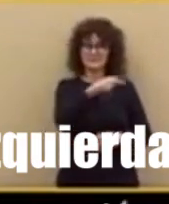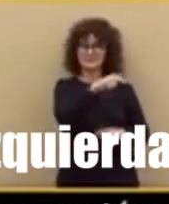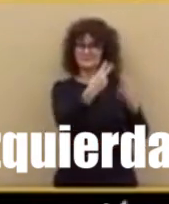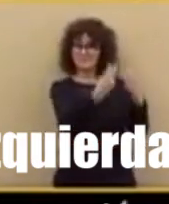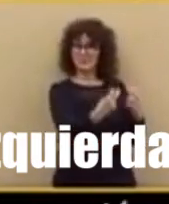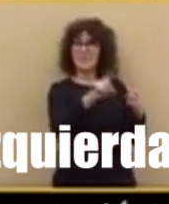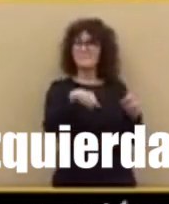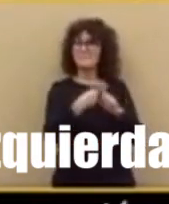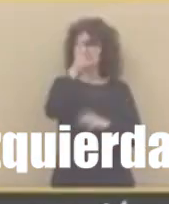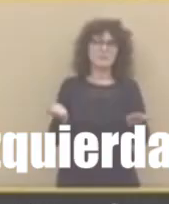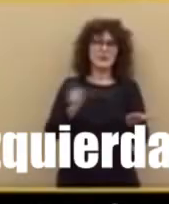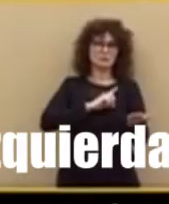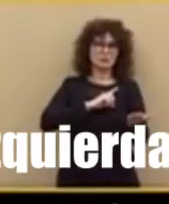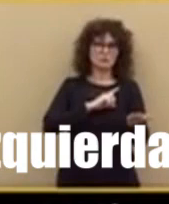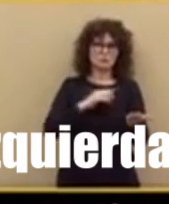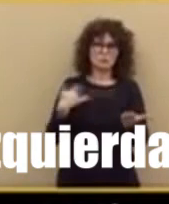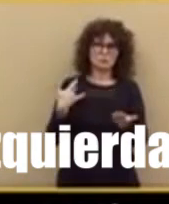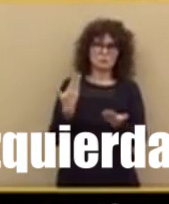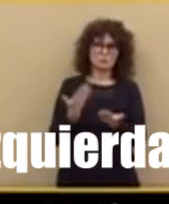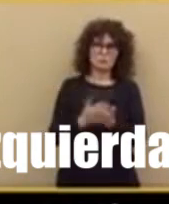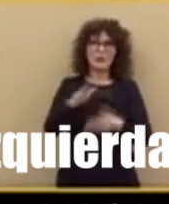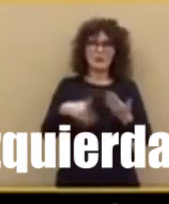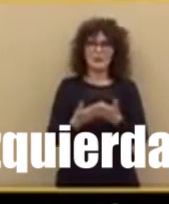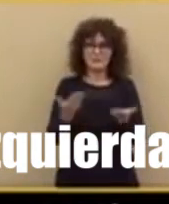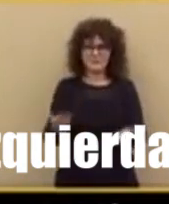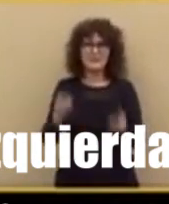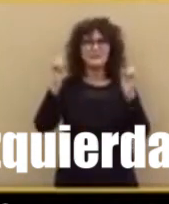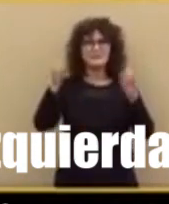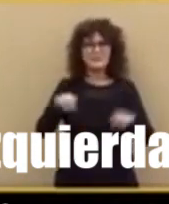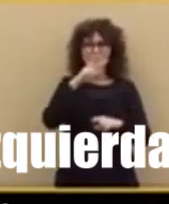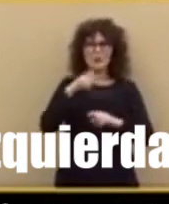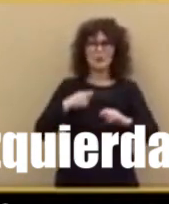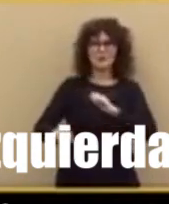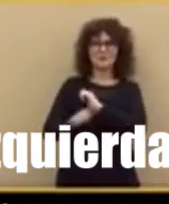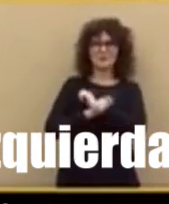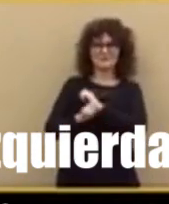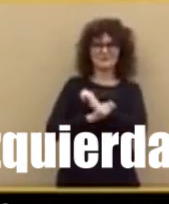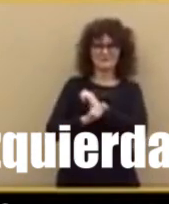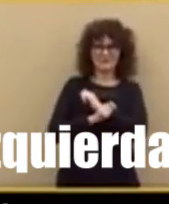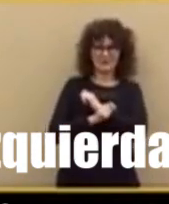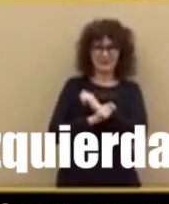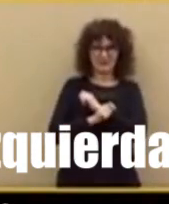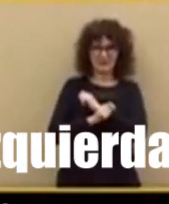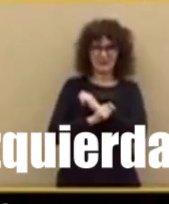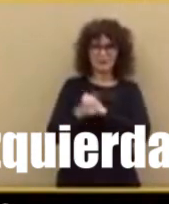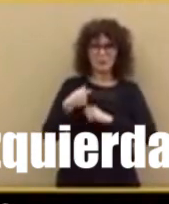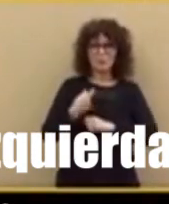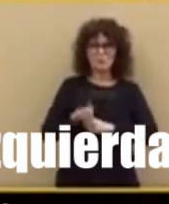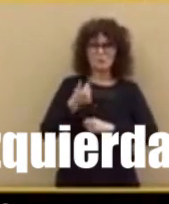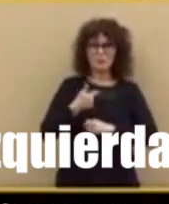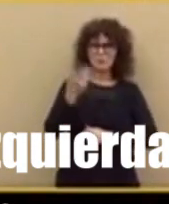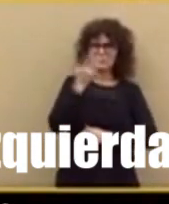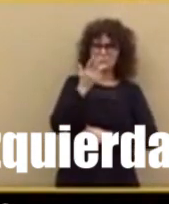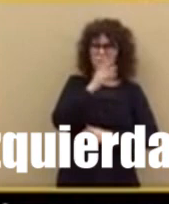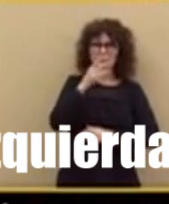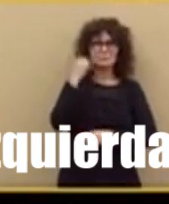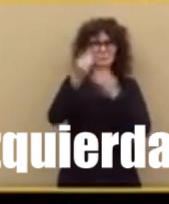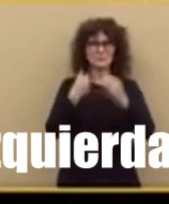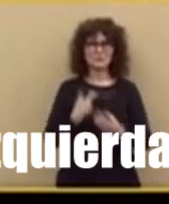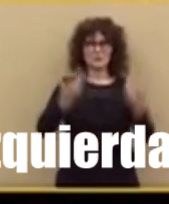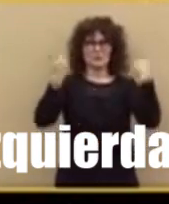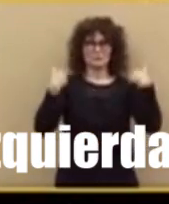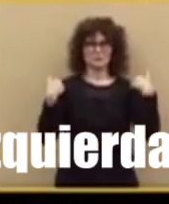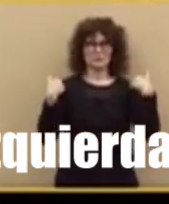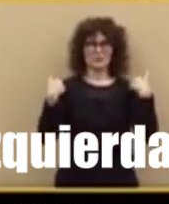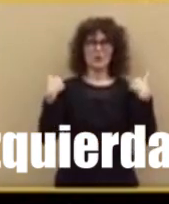es usted. Me resistía a creer su estrategia irresponsable y corrosiva para España. Pero hoy, por fin,